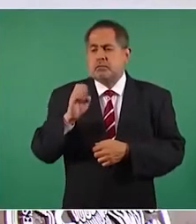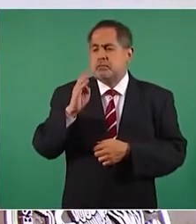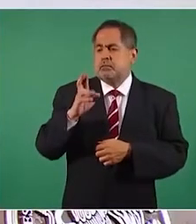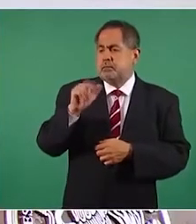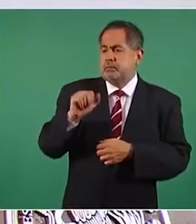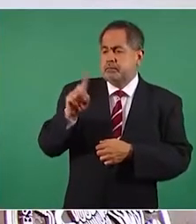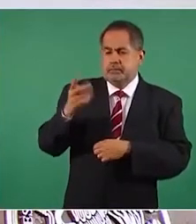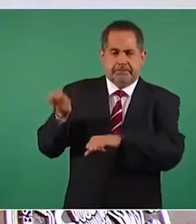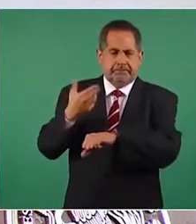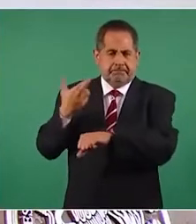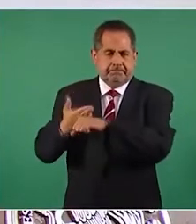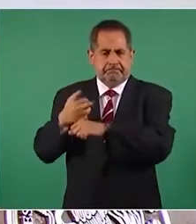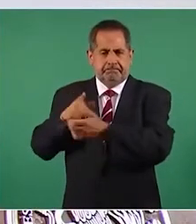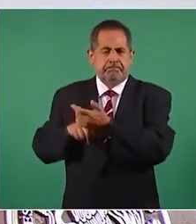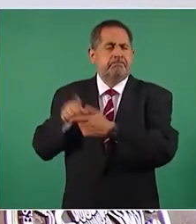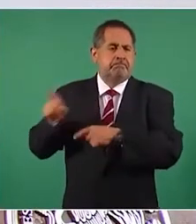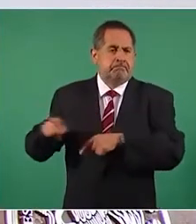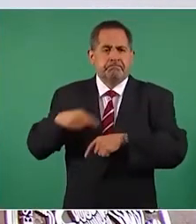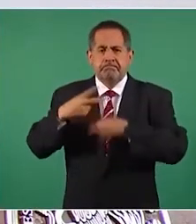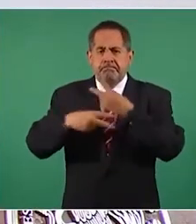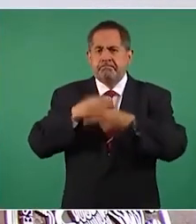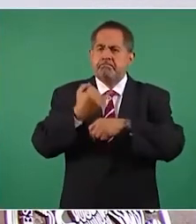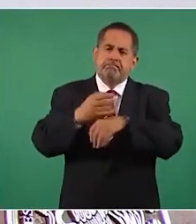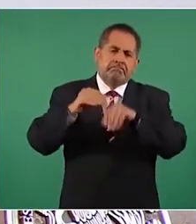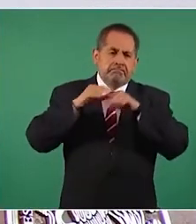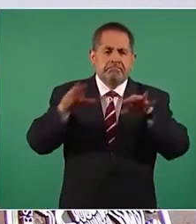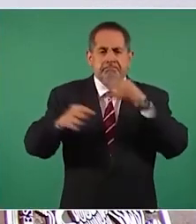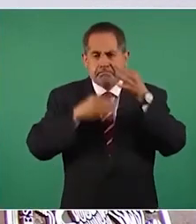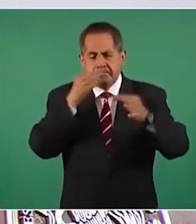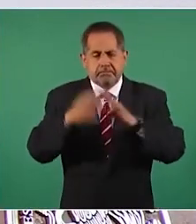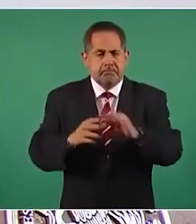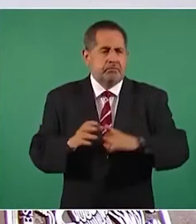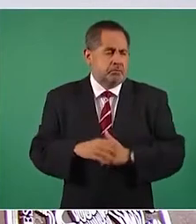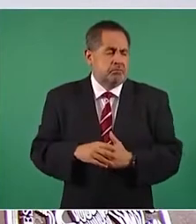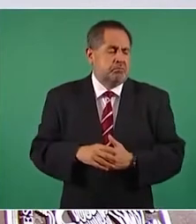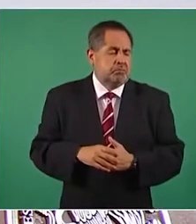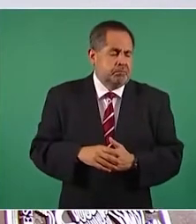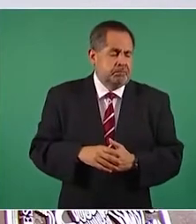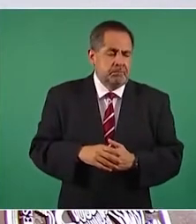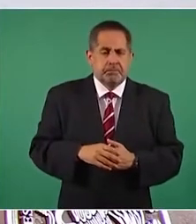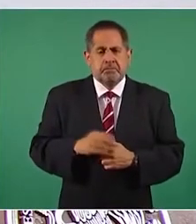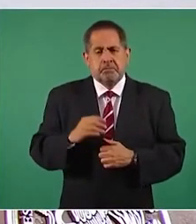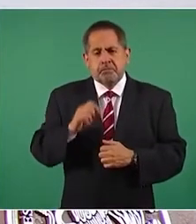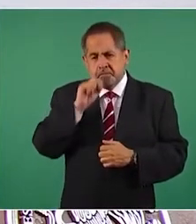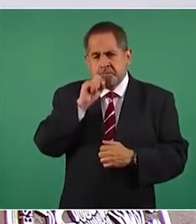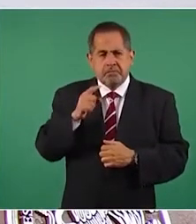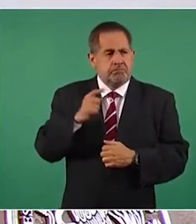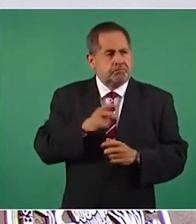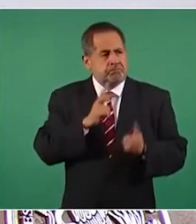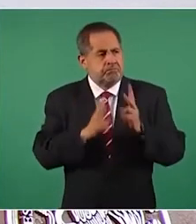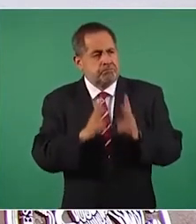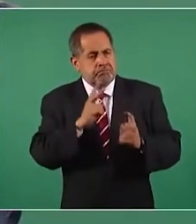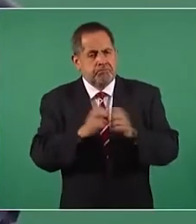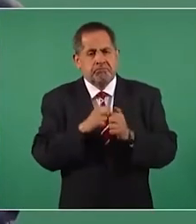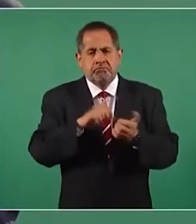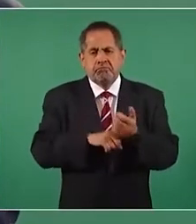el secretario de Relaciones Exteriores. Estuvimos platicando con el